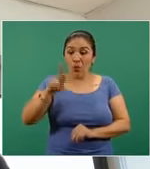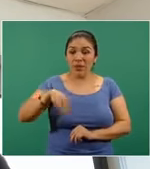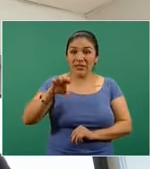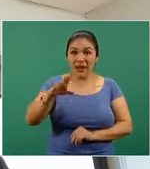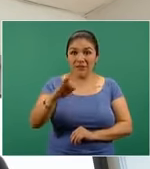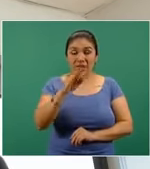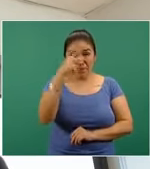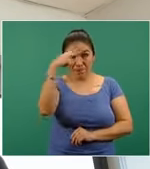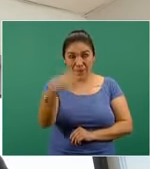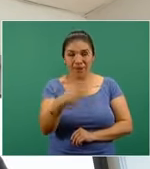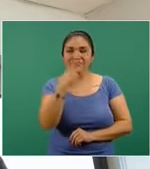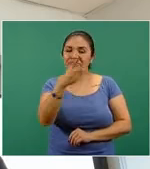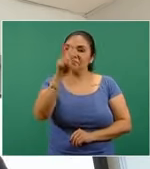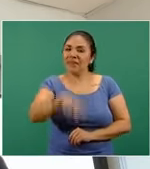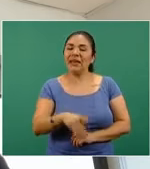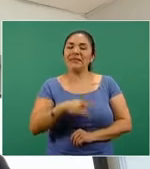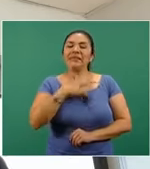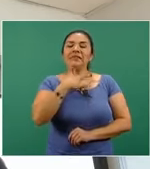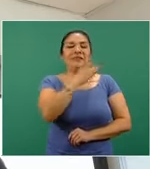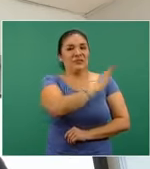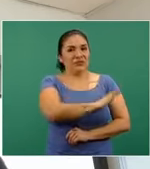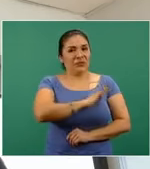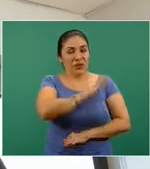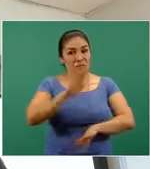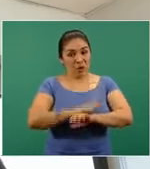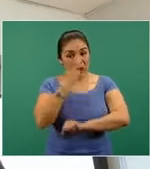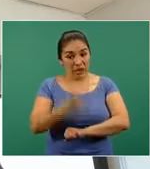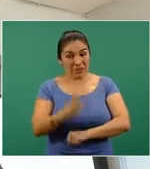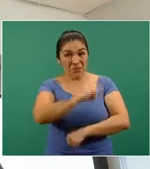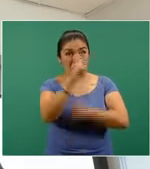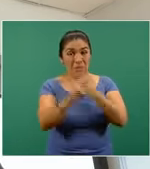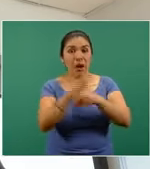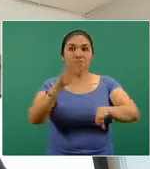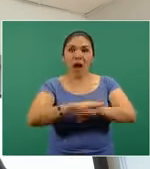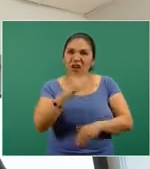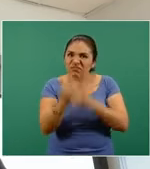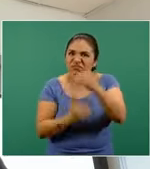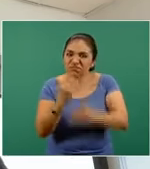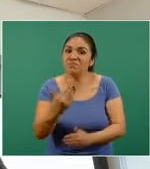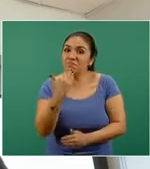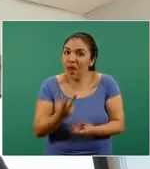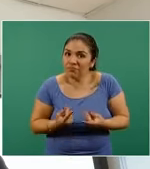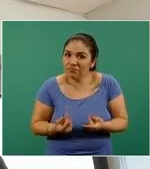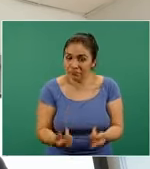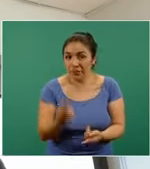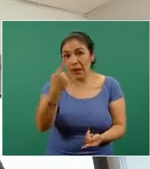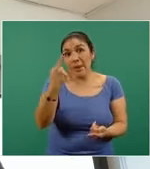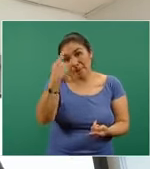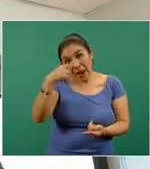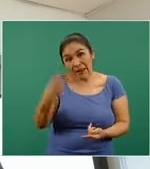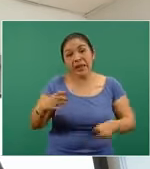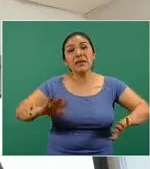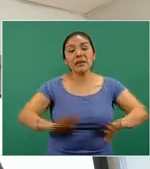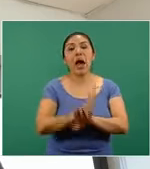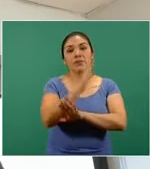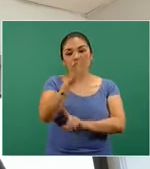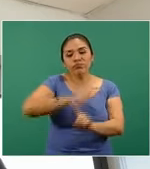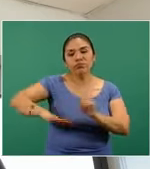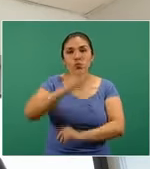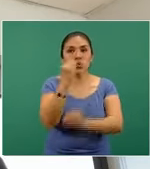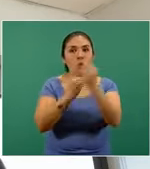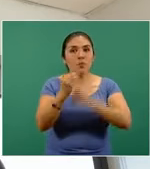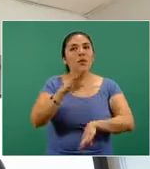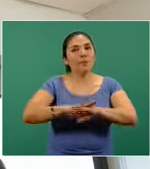congratula poder ser uno de los países con el mayor avance de estas medidas, para transformar los entornos alimentarios